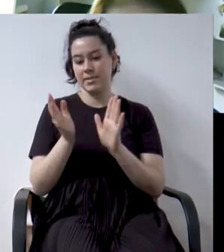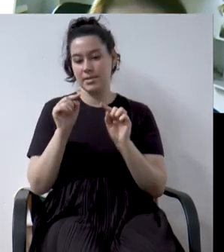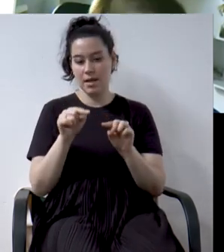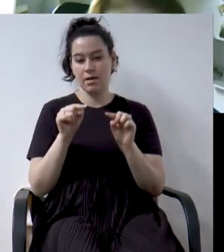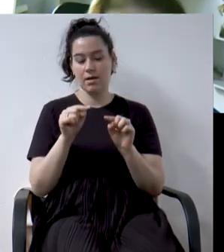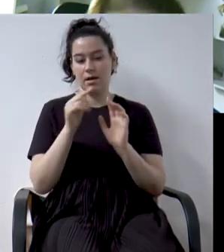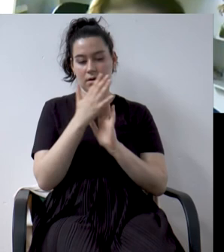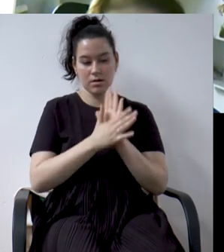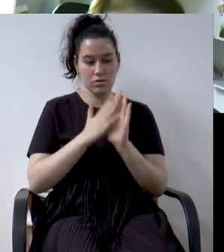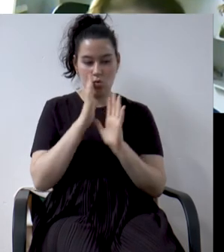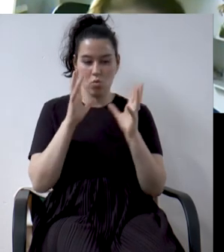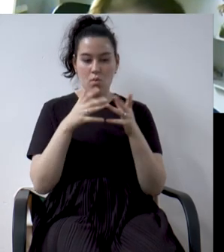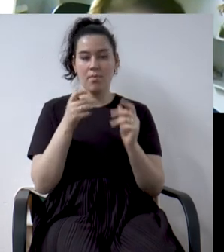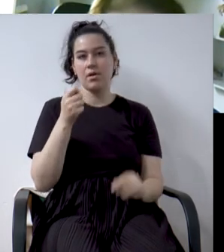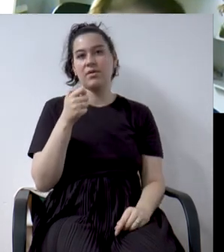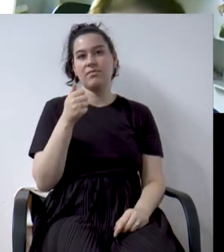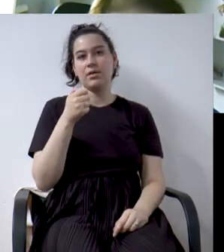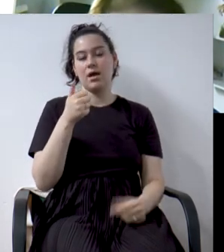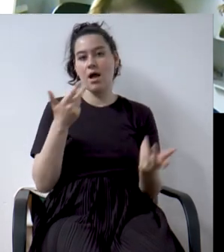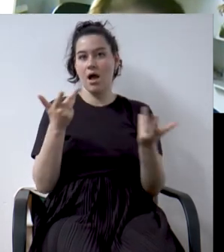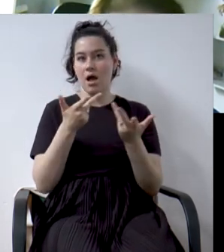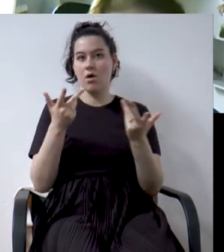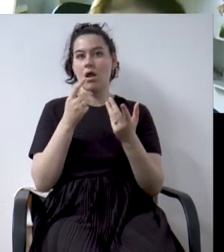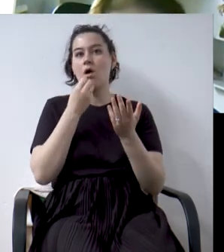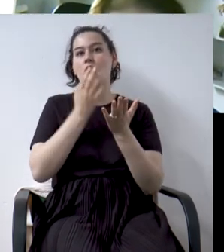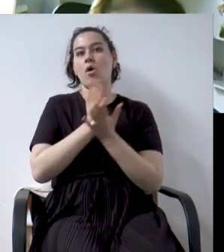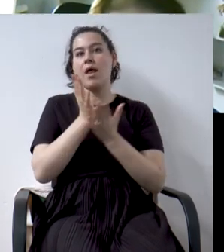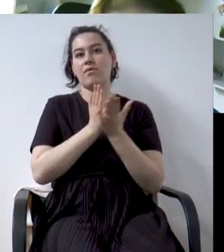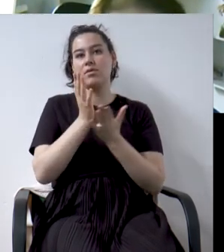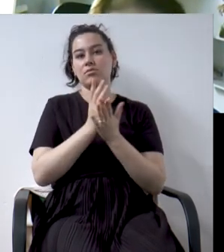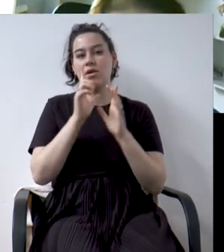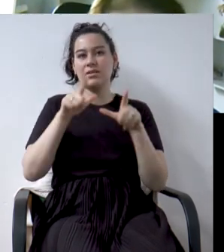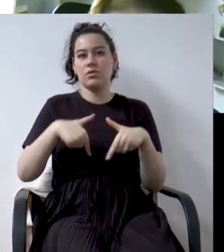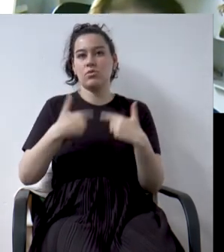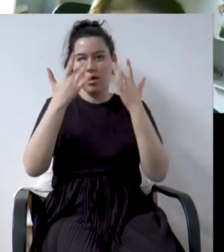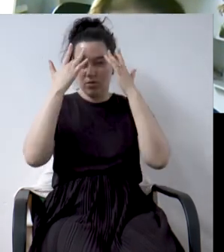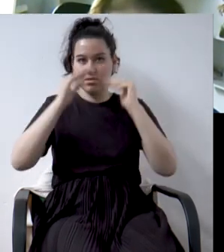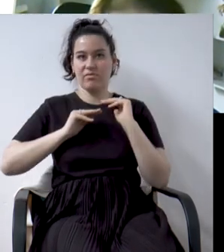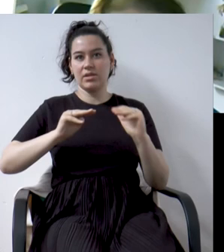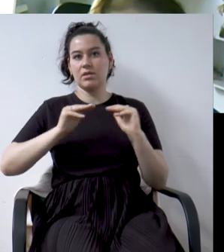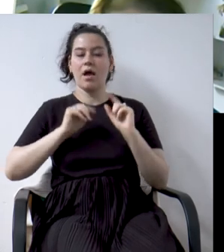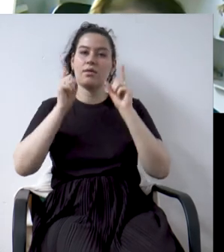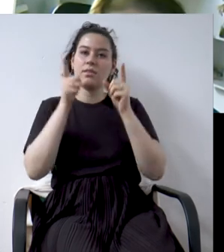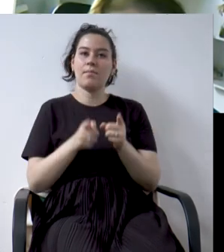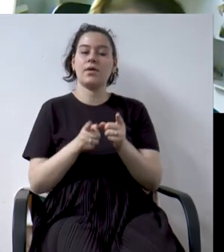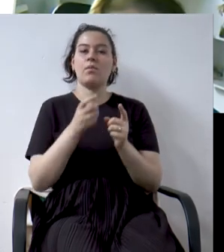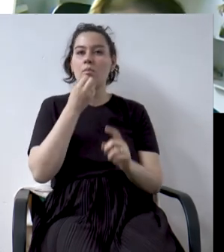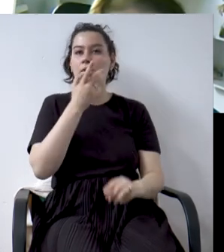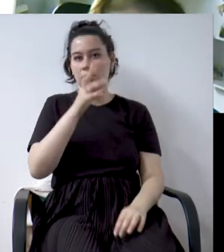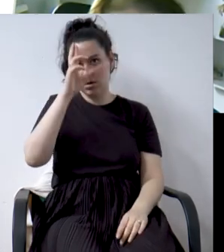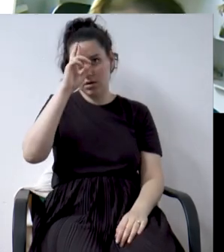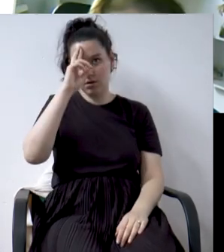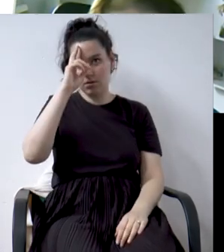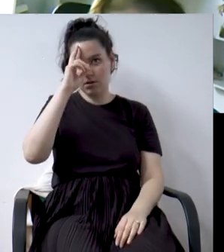en la región, en Rivera. Actualmente soy el coordinador de la licenciatura en Educación Física. Y también, bueno, recordar un